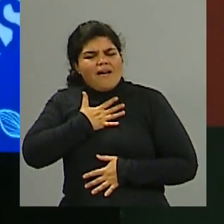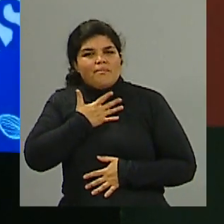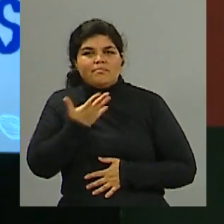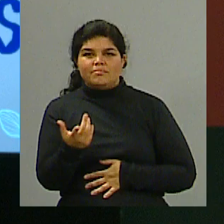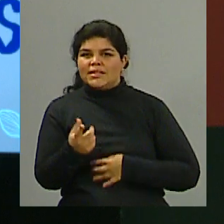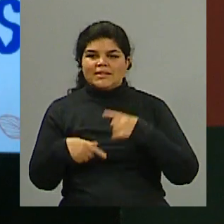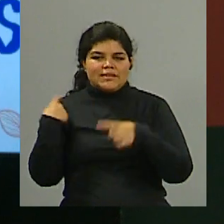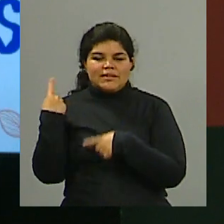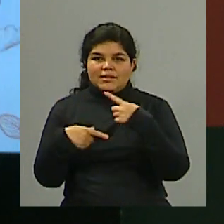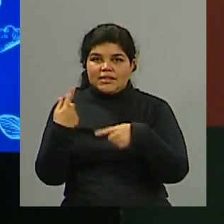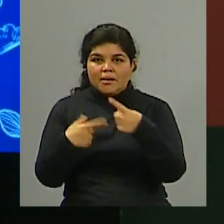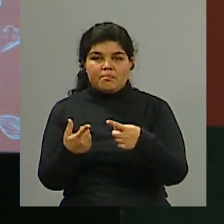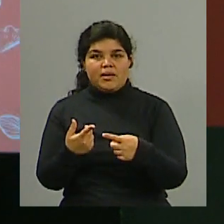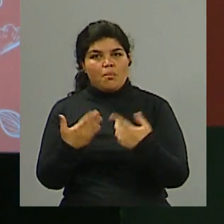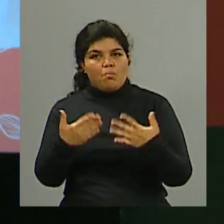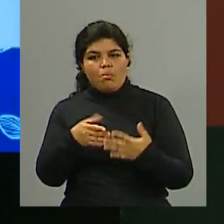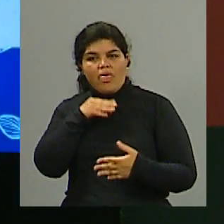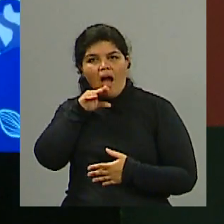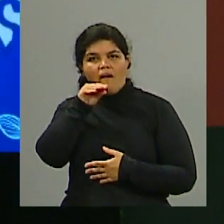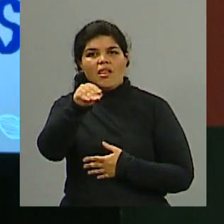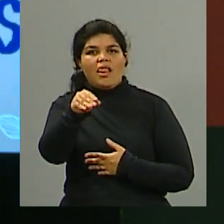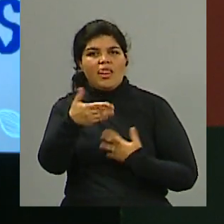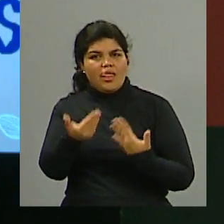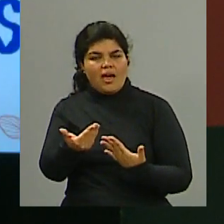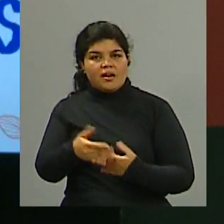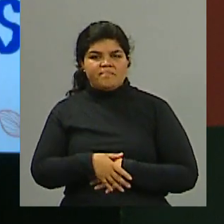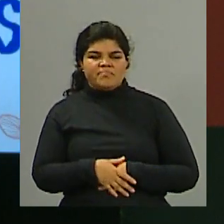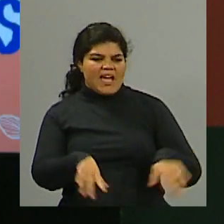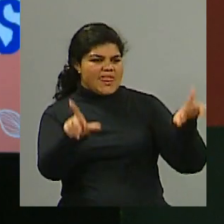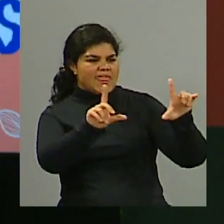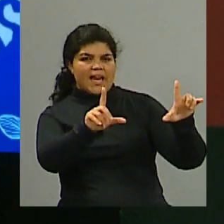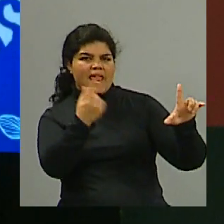poder hablar, porque también es diferente a la tele, no tienen la